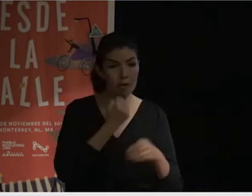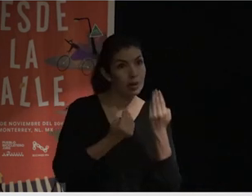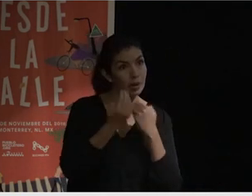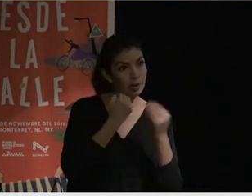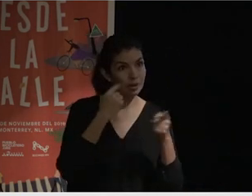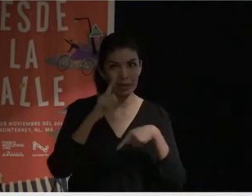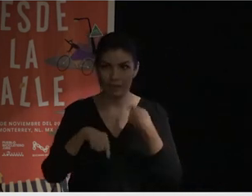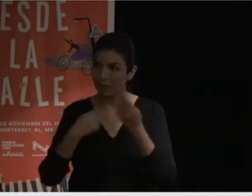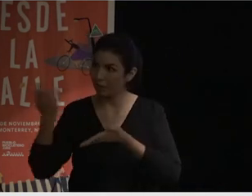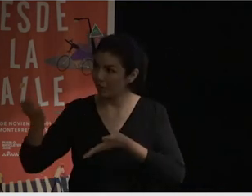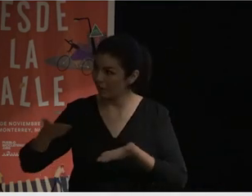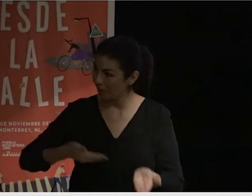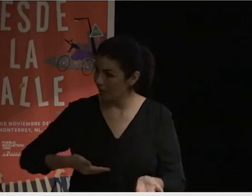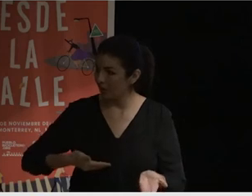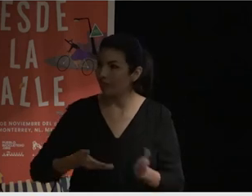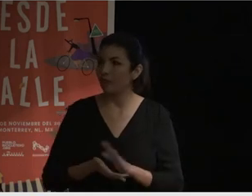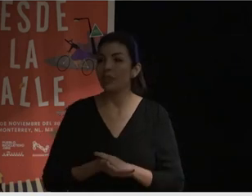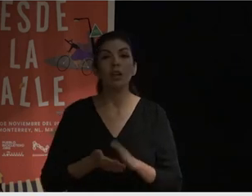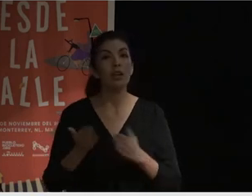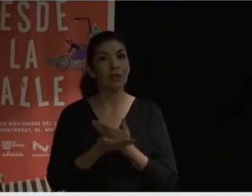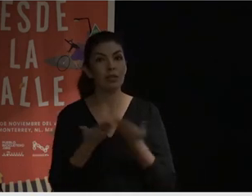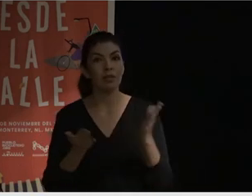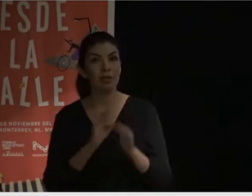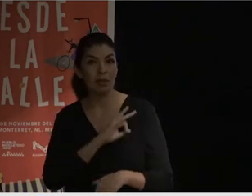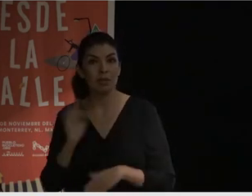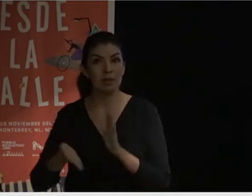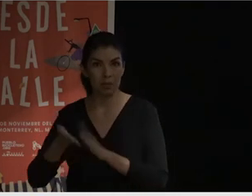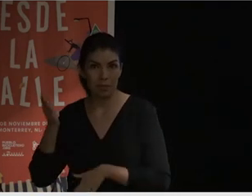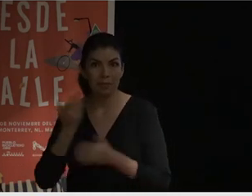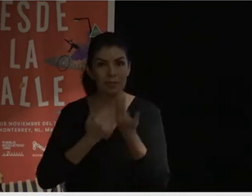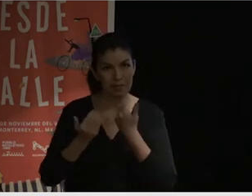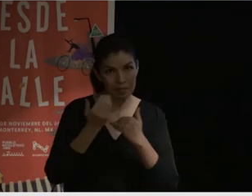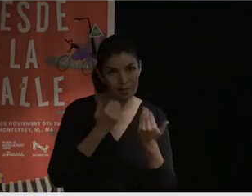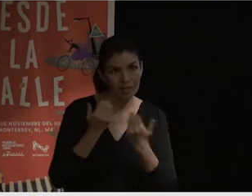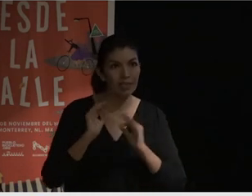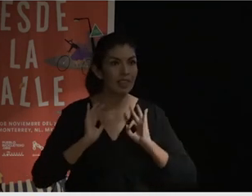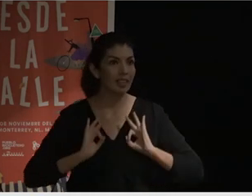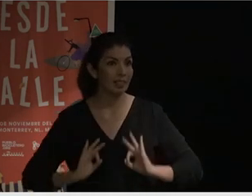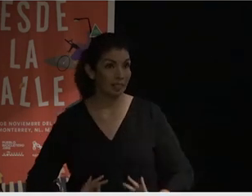a las y los voluntarios que traen los chalecos amarillos de staff. Muchas gracias. Muchísimas gracias.